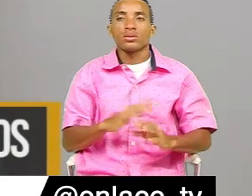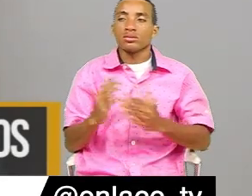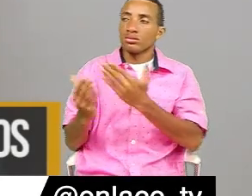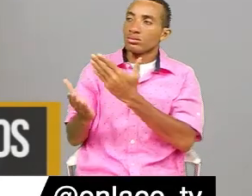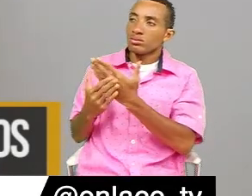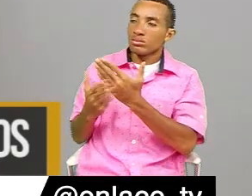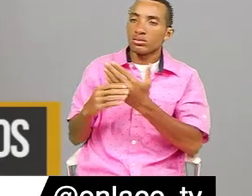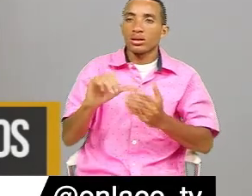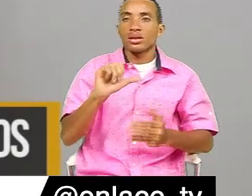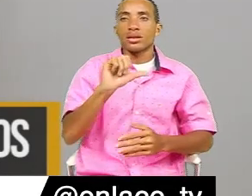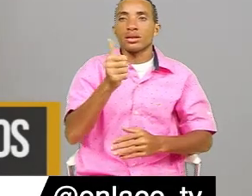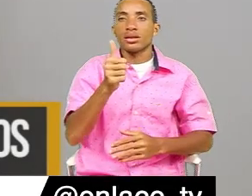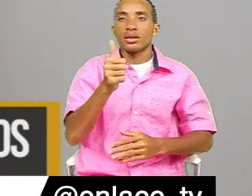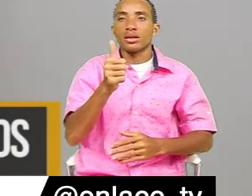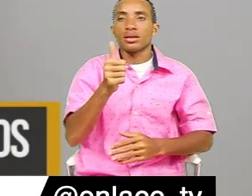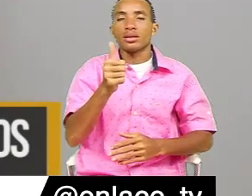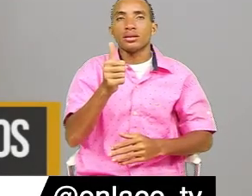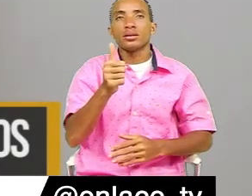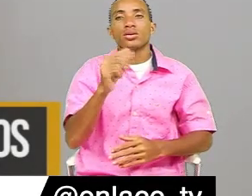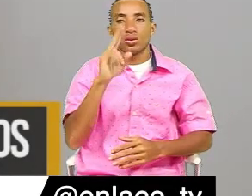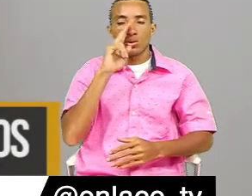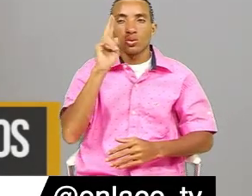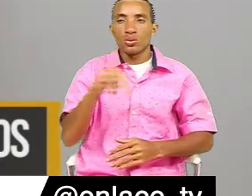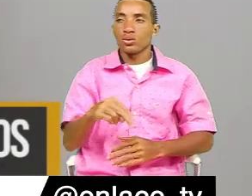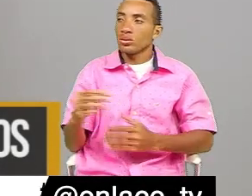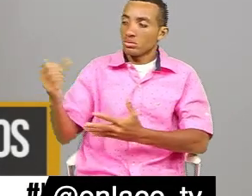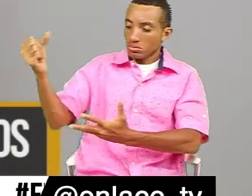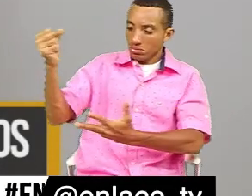10 de junio, pero la plata llegó el 23 de junio.